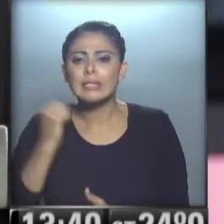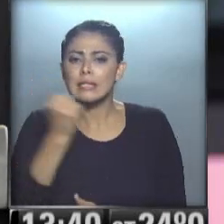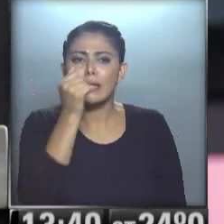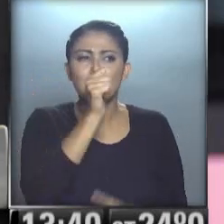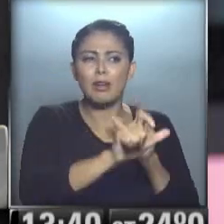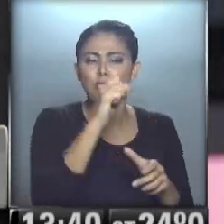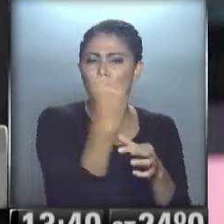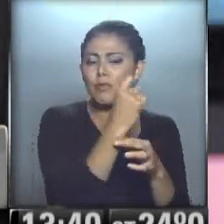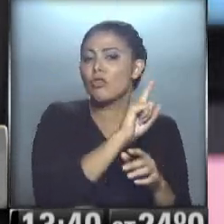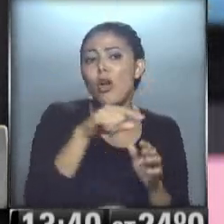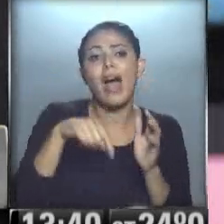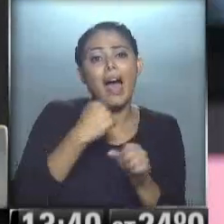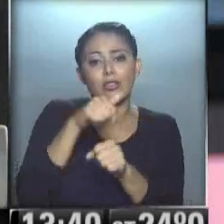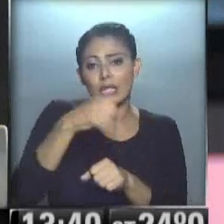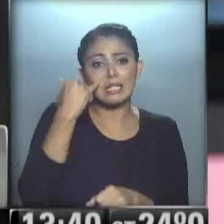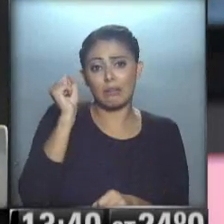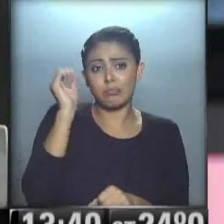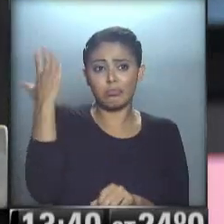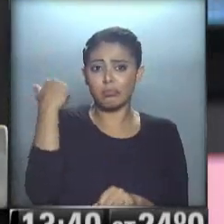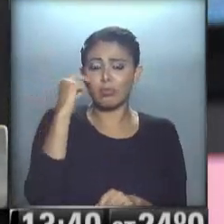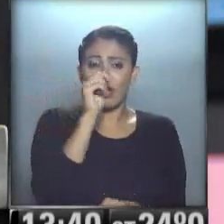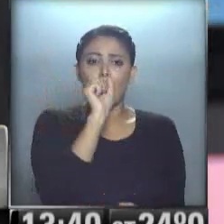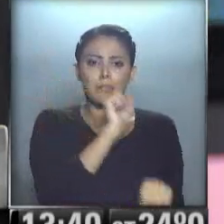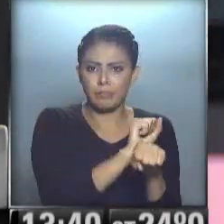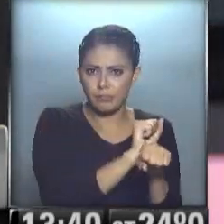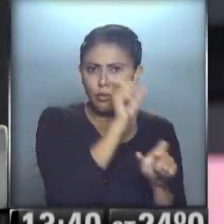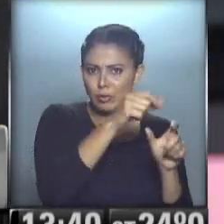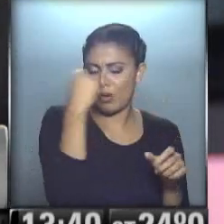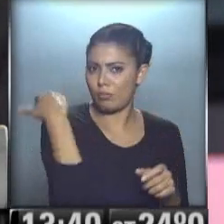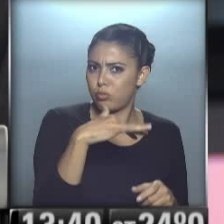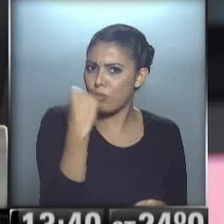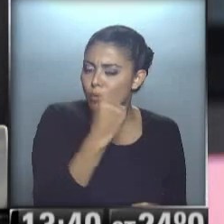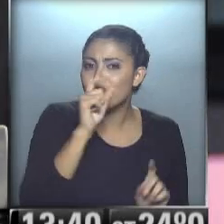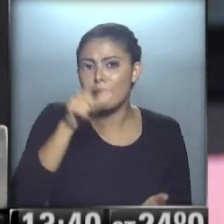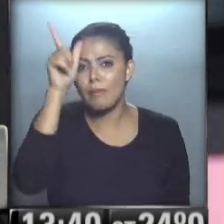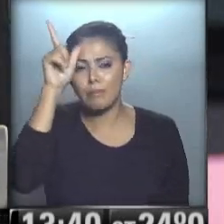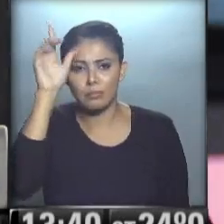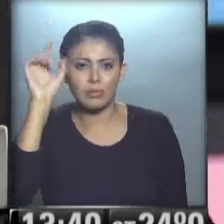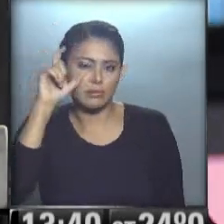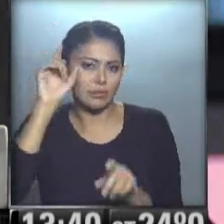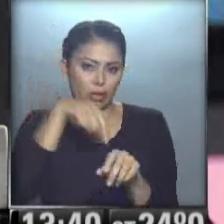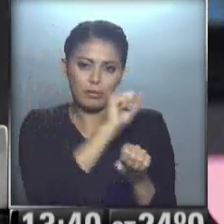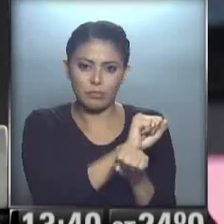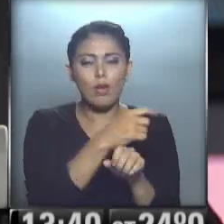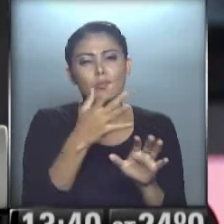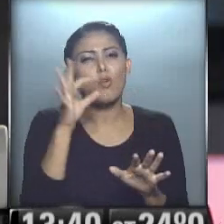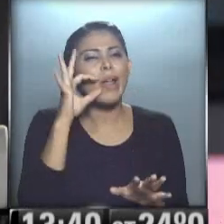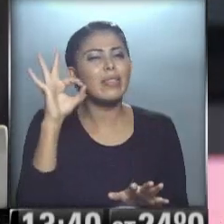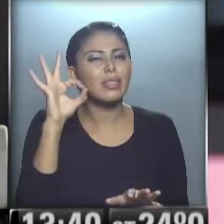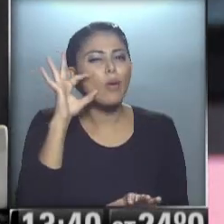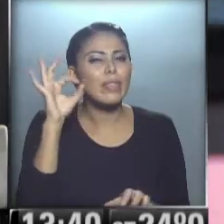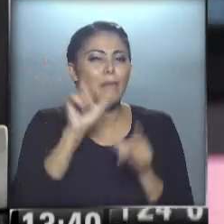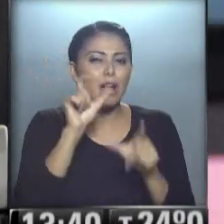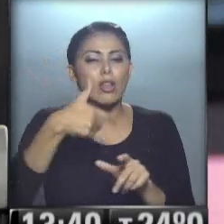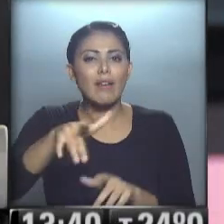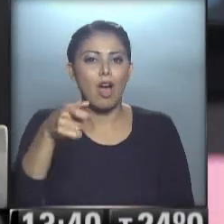criminales porque ya hay grandes criminales detenidos y también muchos policías que también son criminales estamos hablando de 40 personas que van a llegar a juicio oral lo